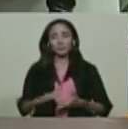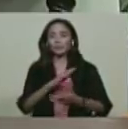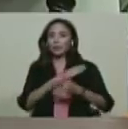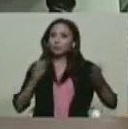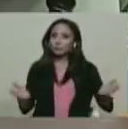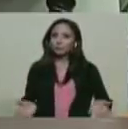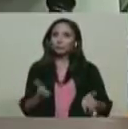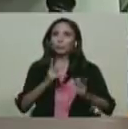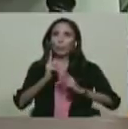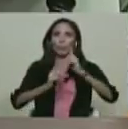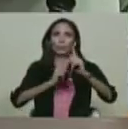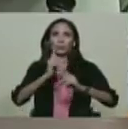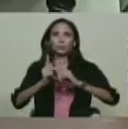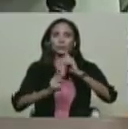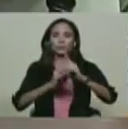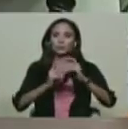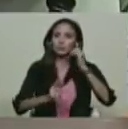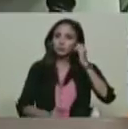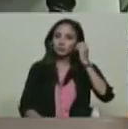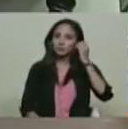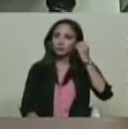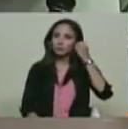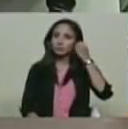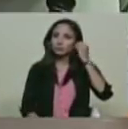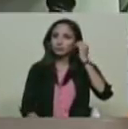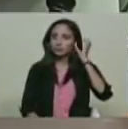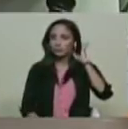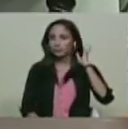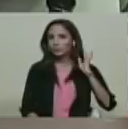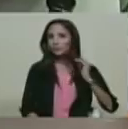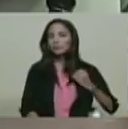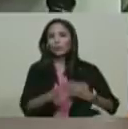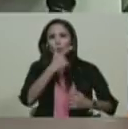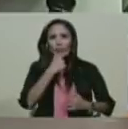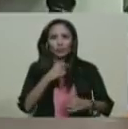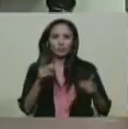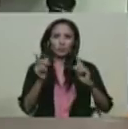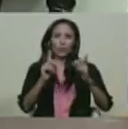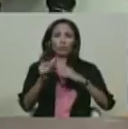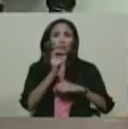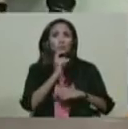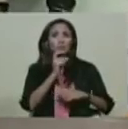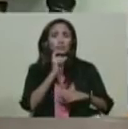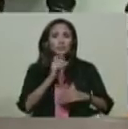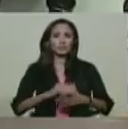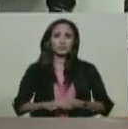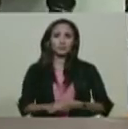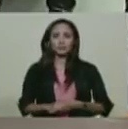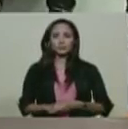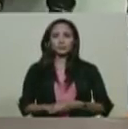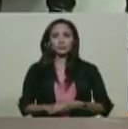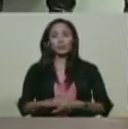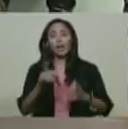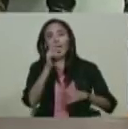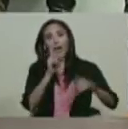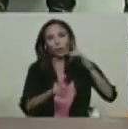arrancar un proceso nada fácil y complejo. Yo sé que hubo gente que dudó.